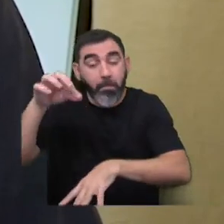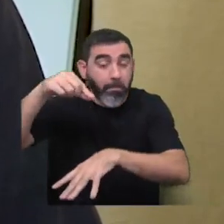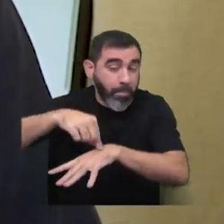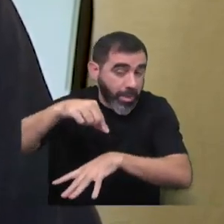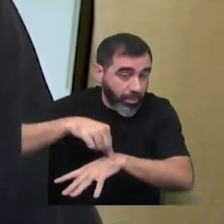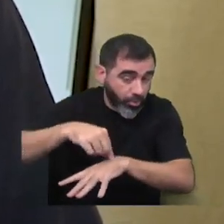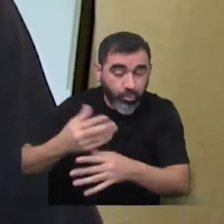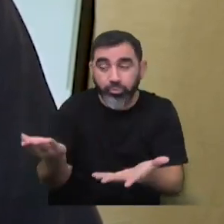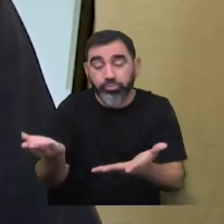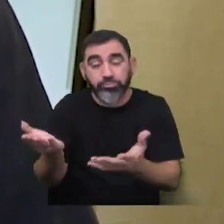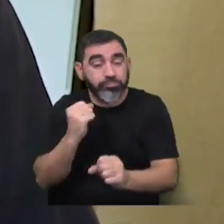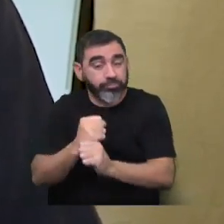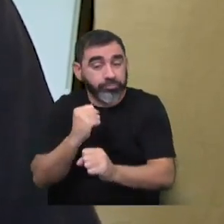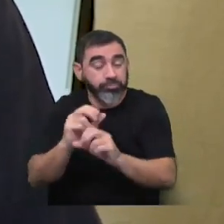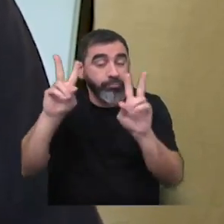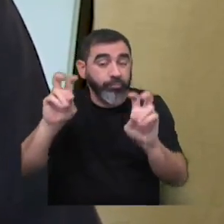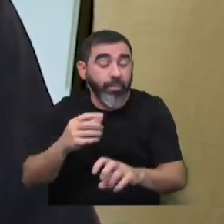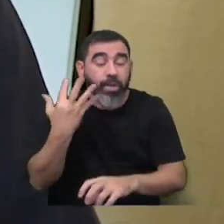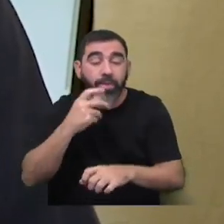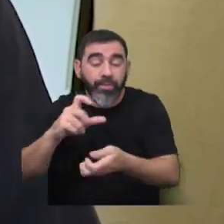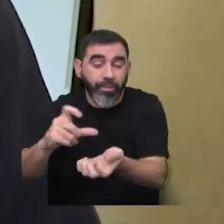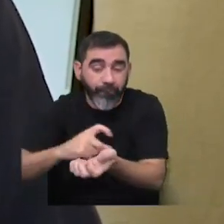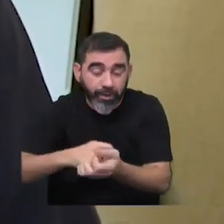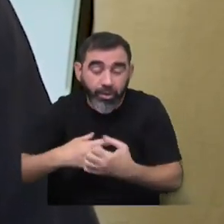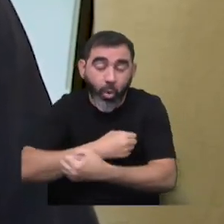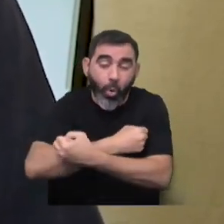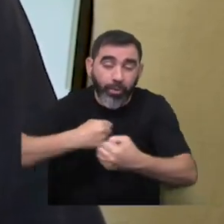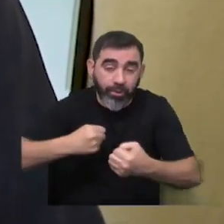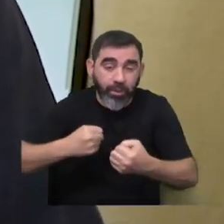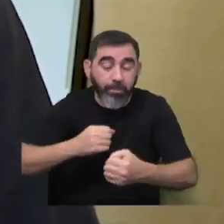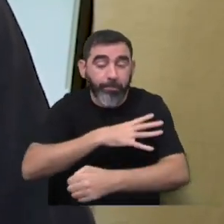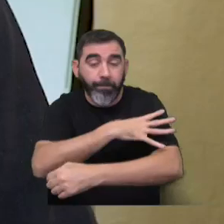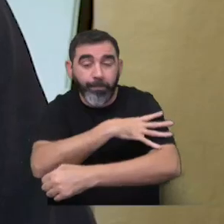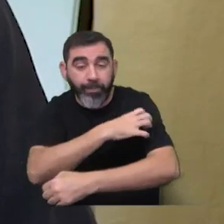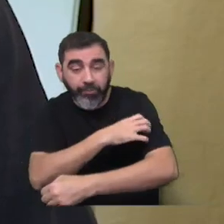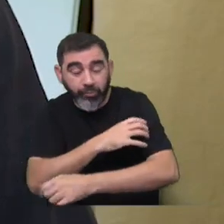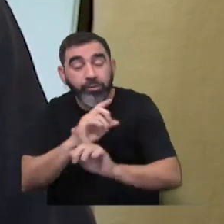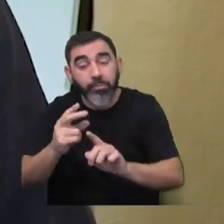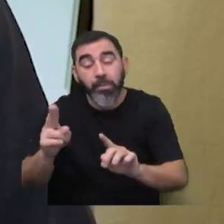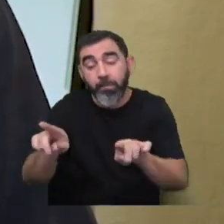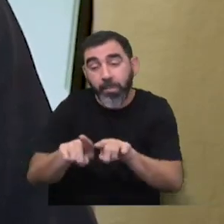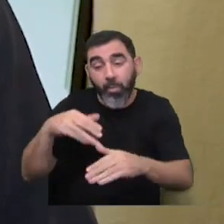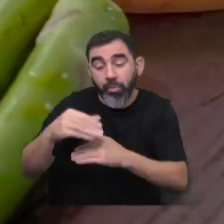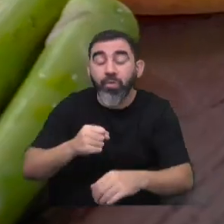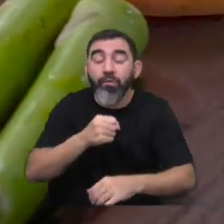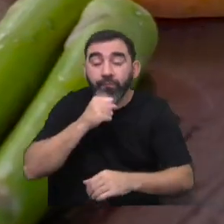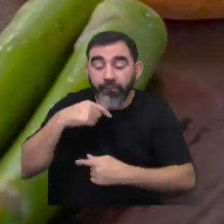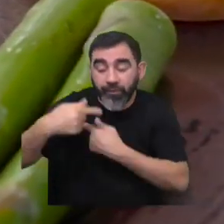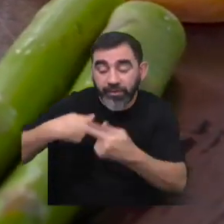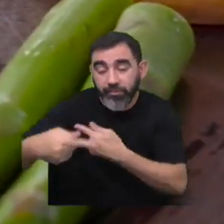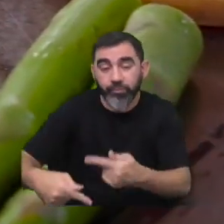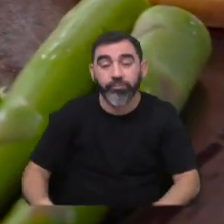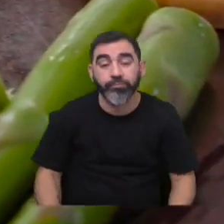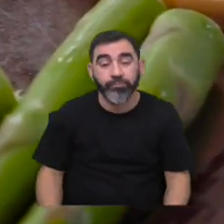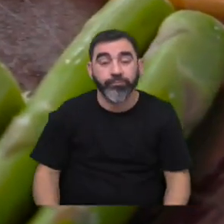médicos que trabajan en temas como diabetes, obesidad, hipertensión y el propio proceso de envejecimiento.